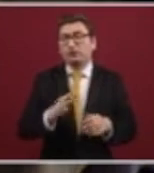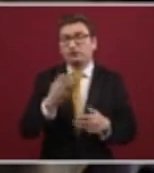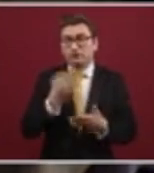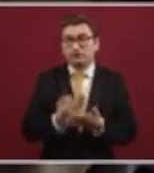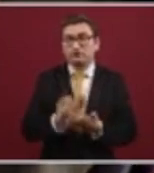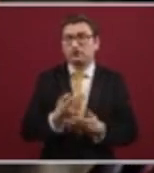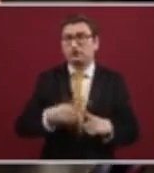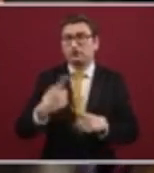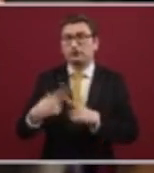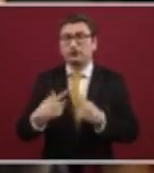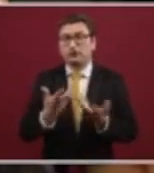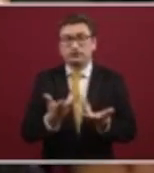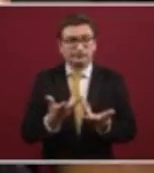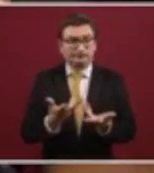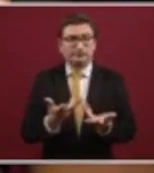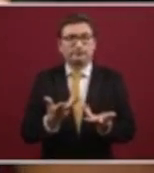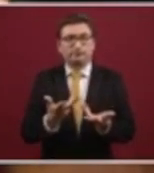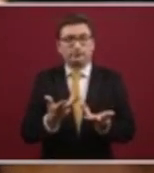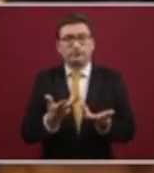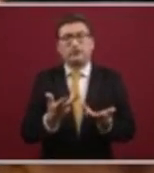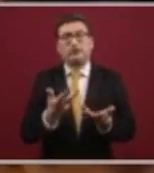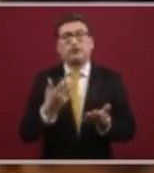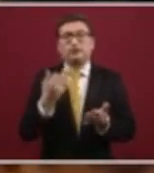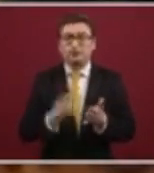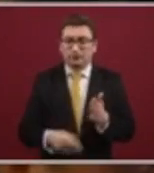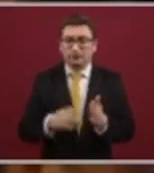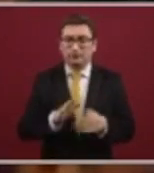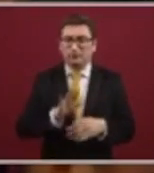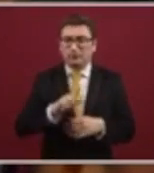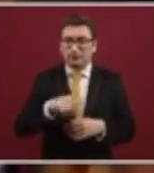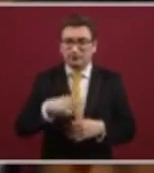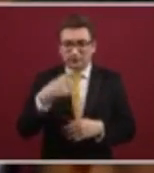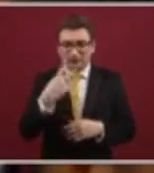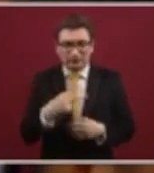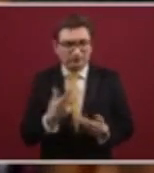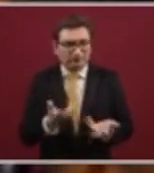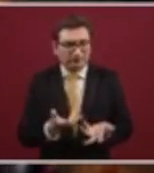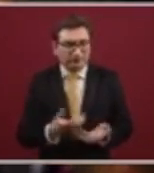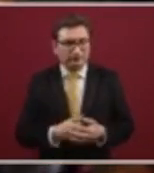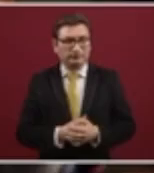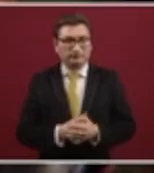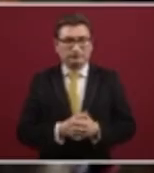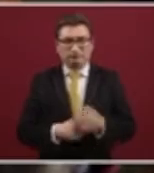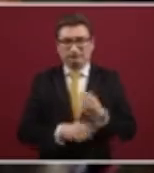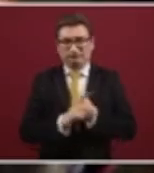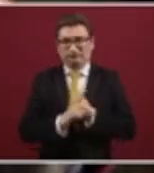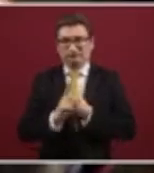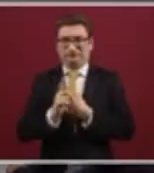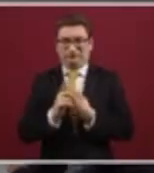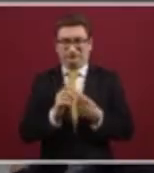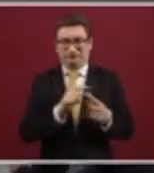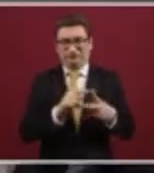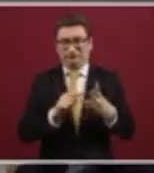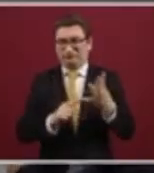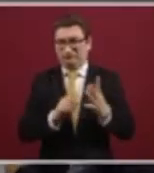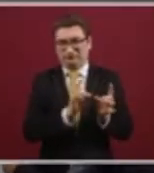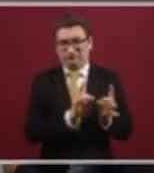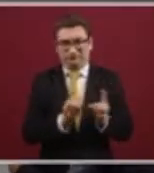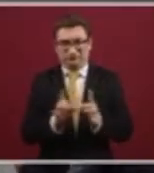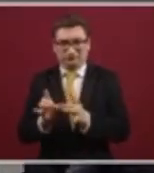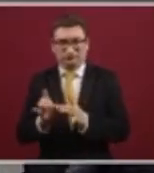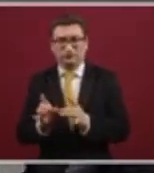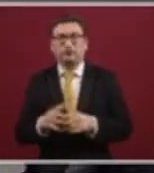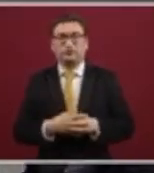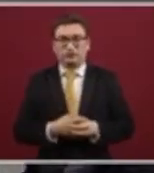pendiente de la mayor importancia. Parece que en México lo absurdo es normal con estas situaciones. Y la vocación óptima por región